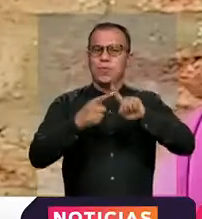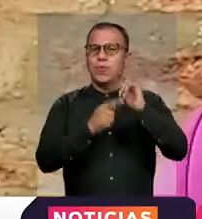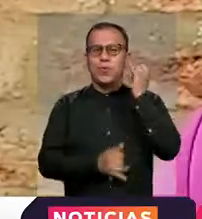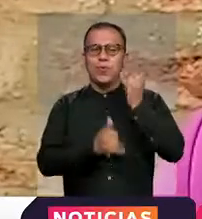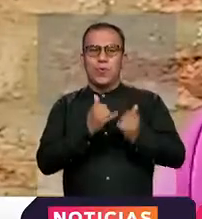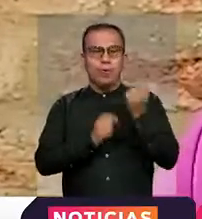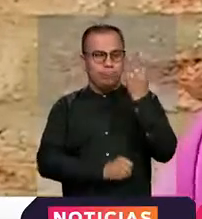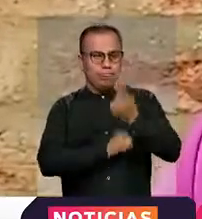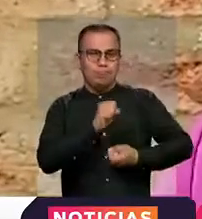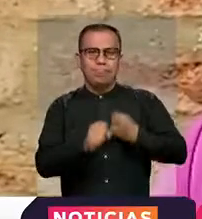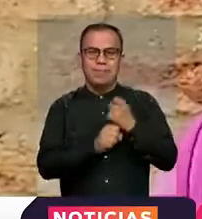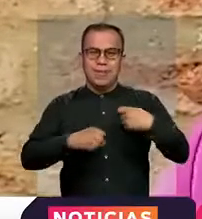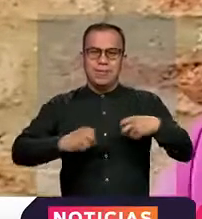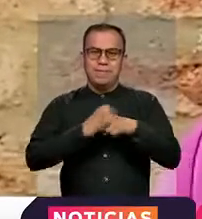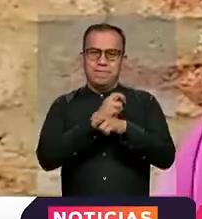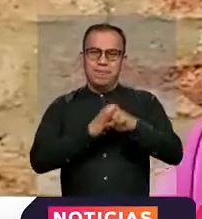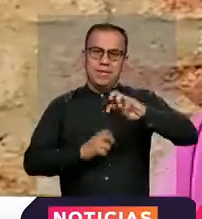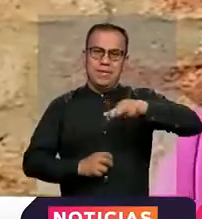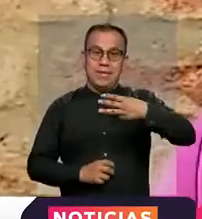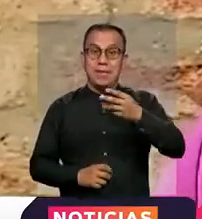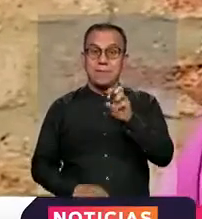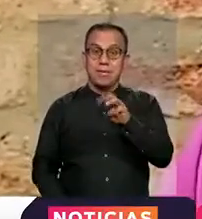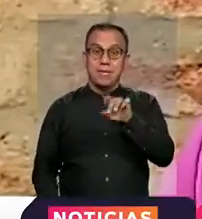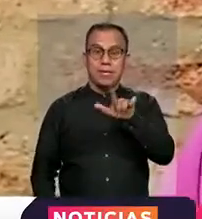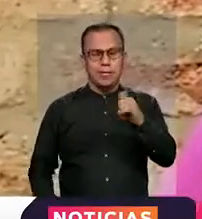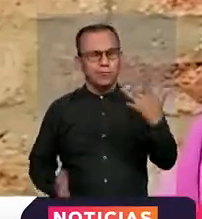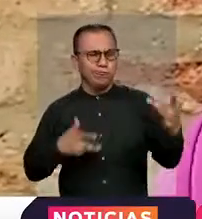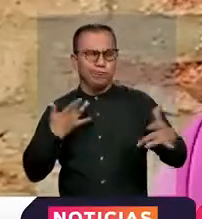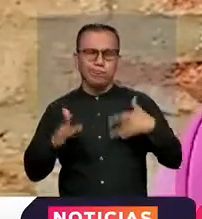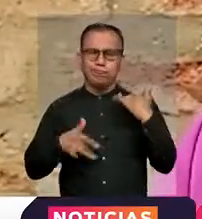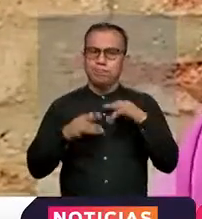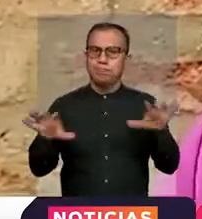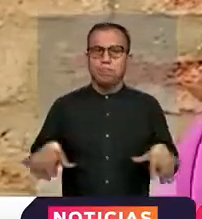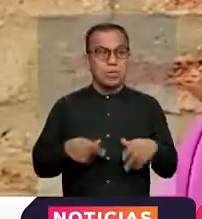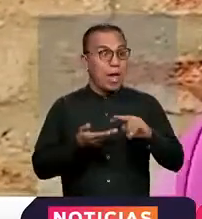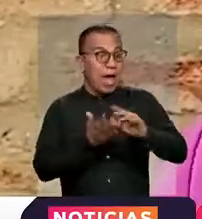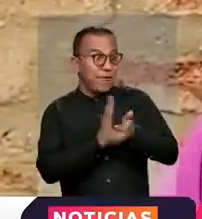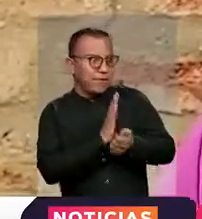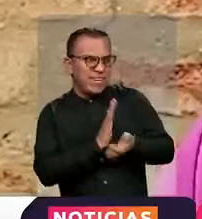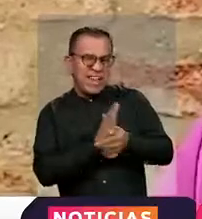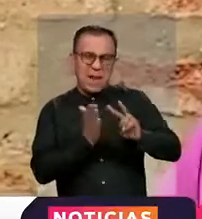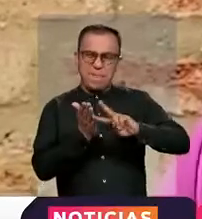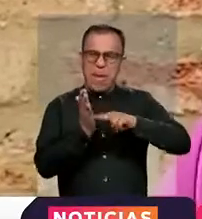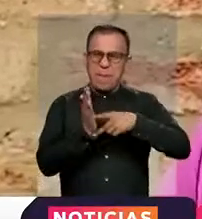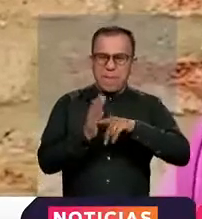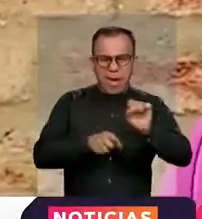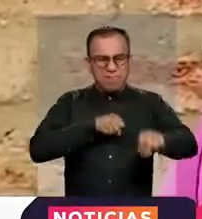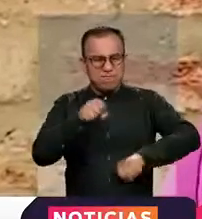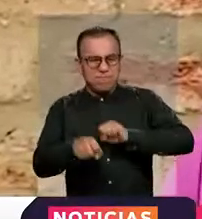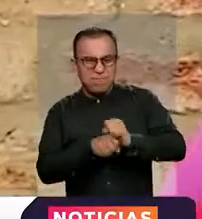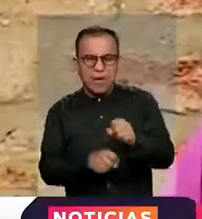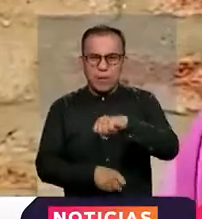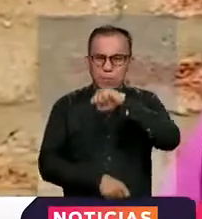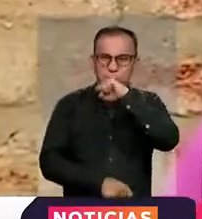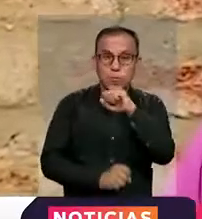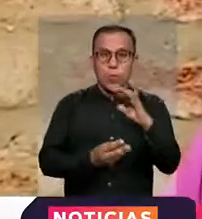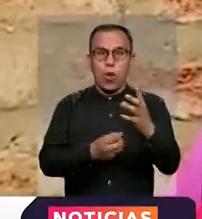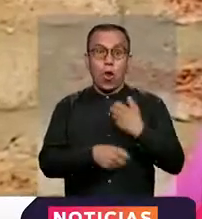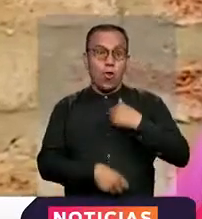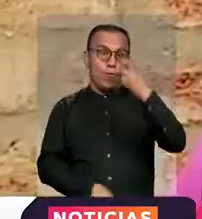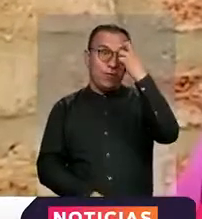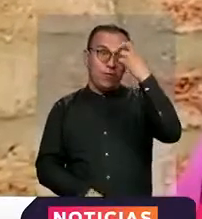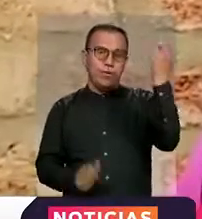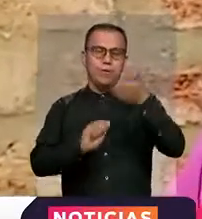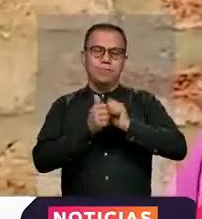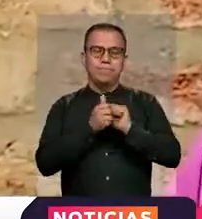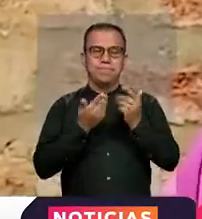tendremos este año en el Parque Tercer Milenio. Disfruten de todas las acrobacias que nuestros grandes deportistas aficionados están haciendo